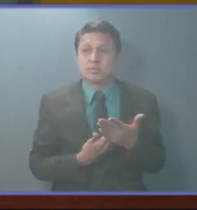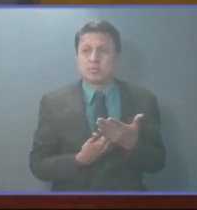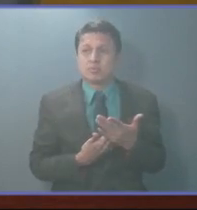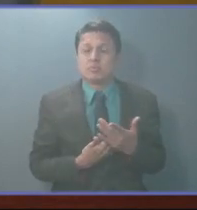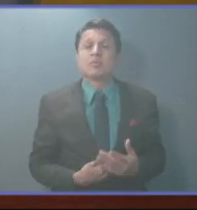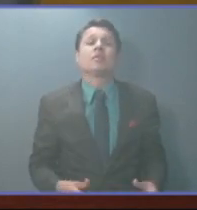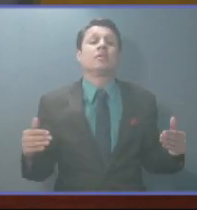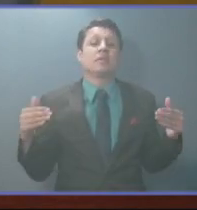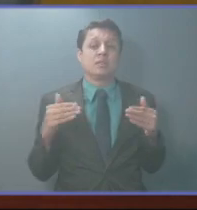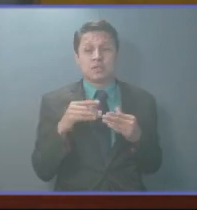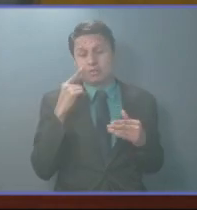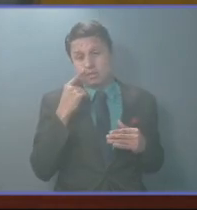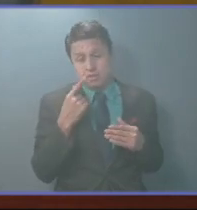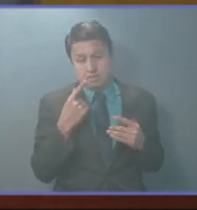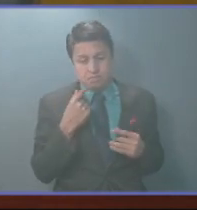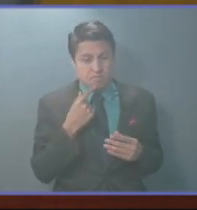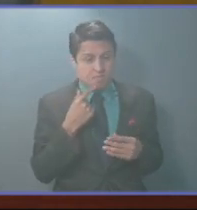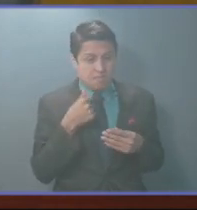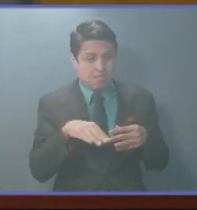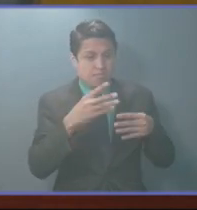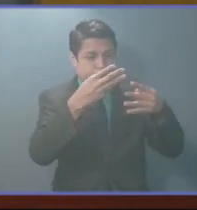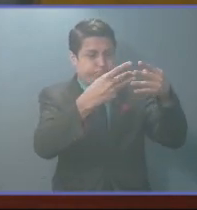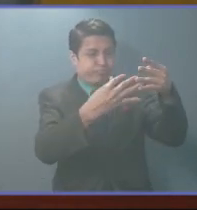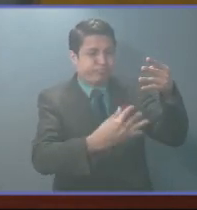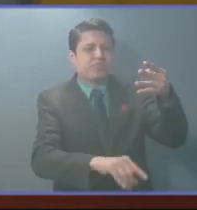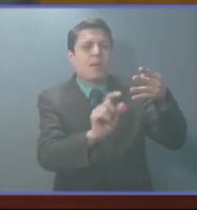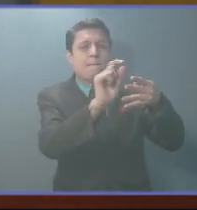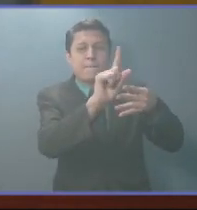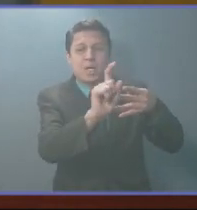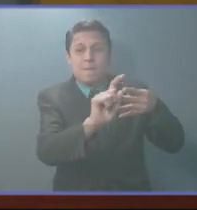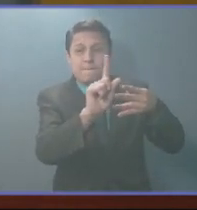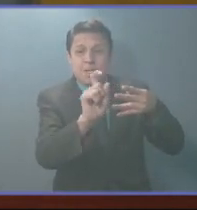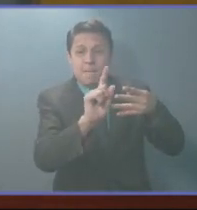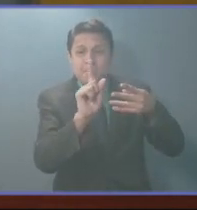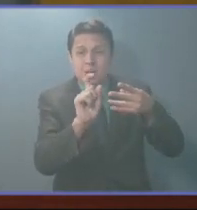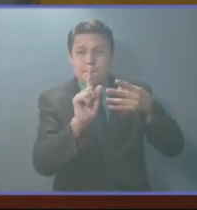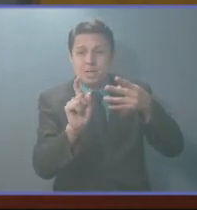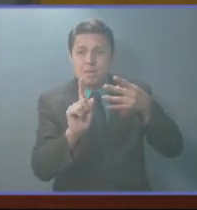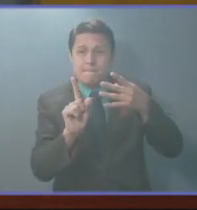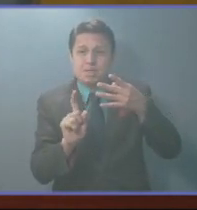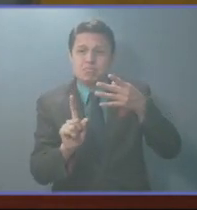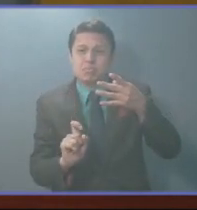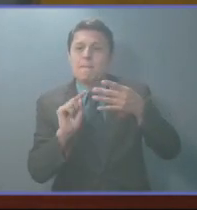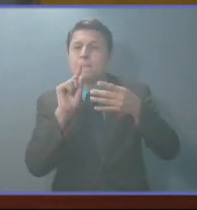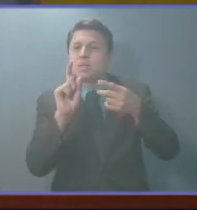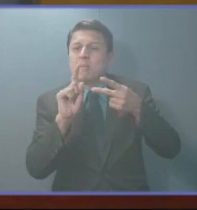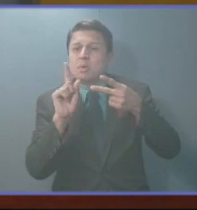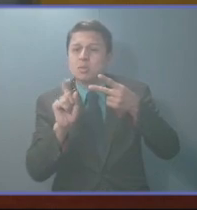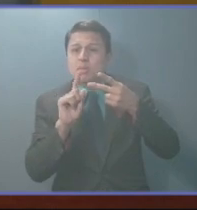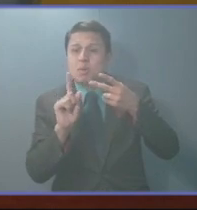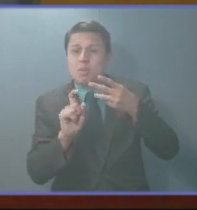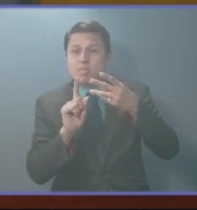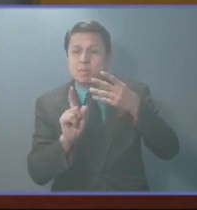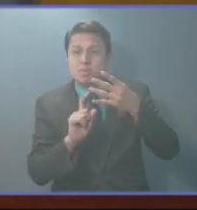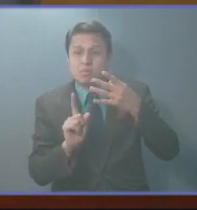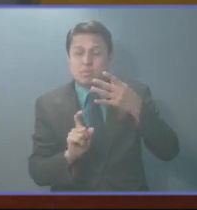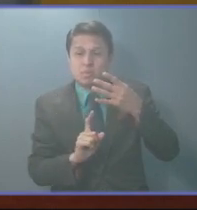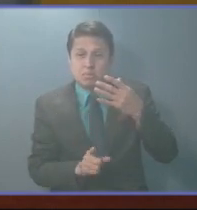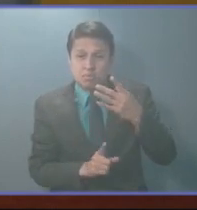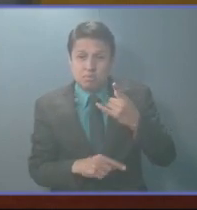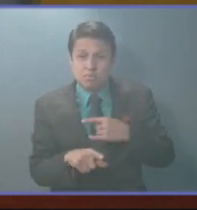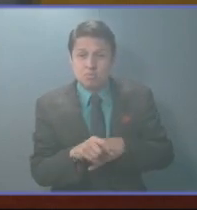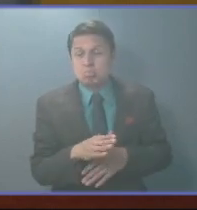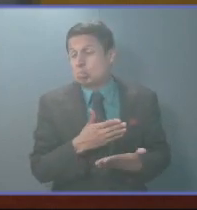y enunciar la lista de preguntas sobre las cuales habrán de interpelarse al funcionario. ¿De qué se trate?